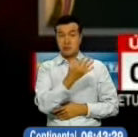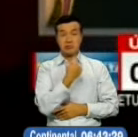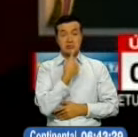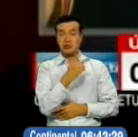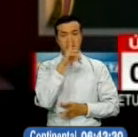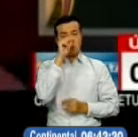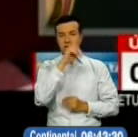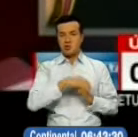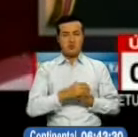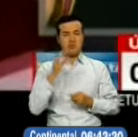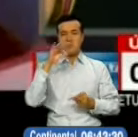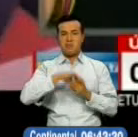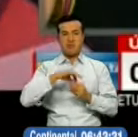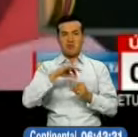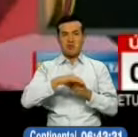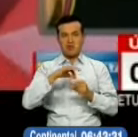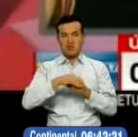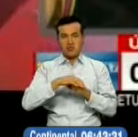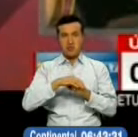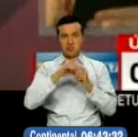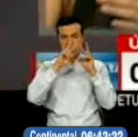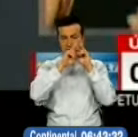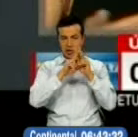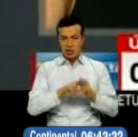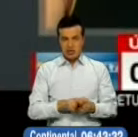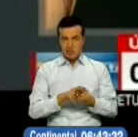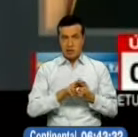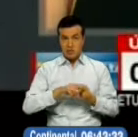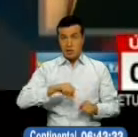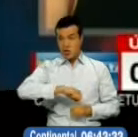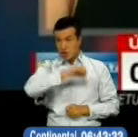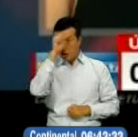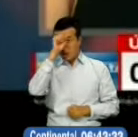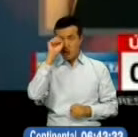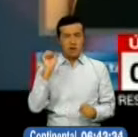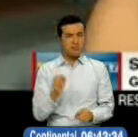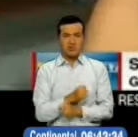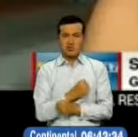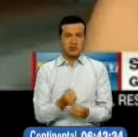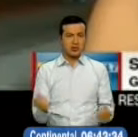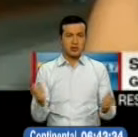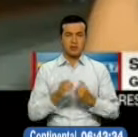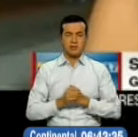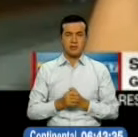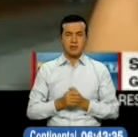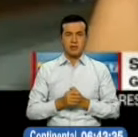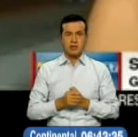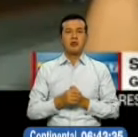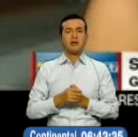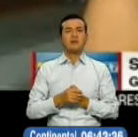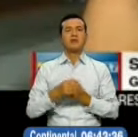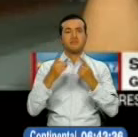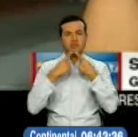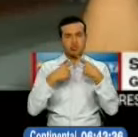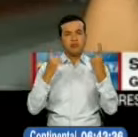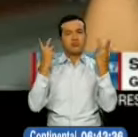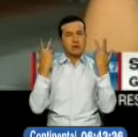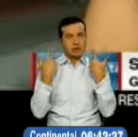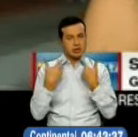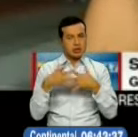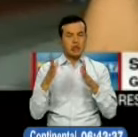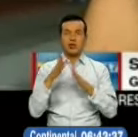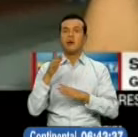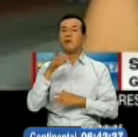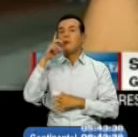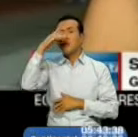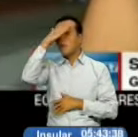no, esos votos que revisamos no alcanzan para revertir la diferencia. Janiot realizó su aseveración en varias ocasiones,